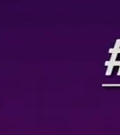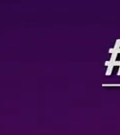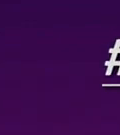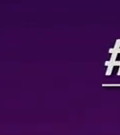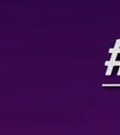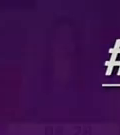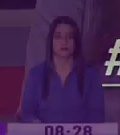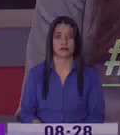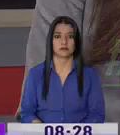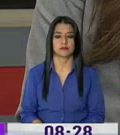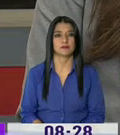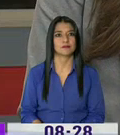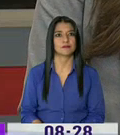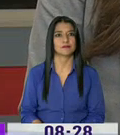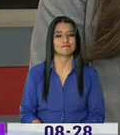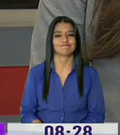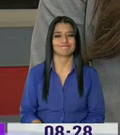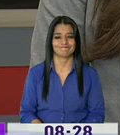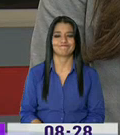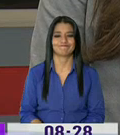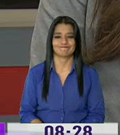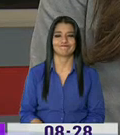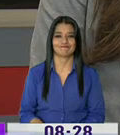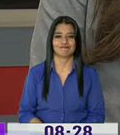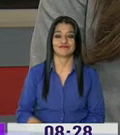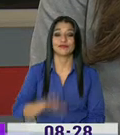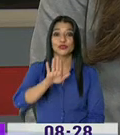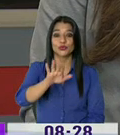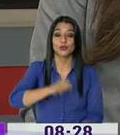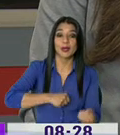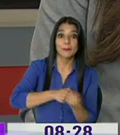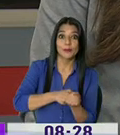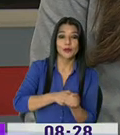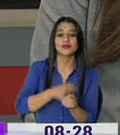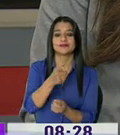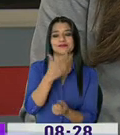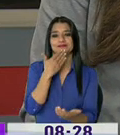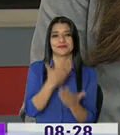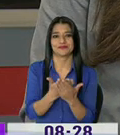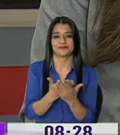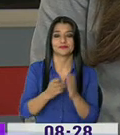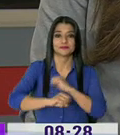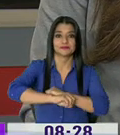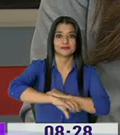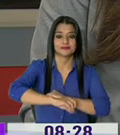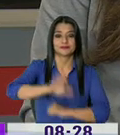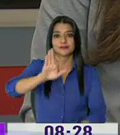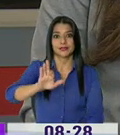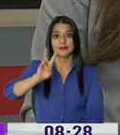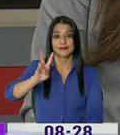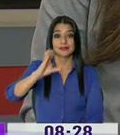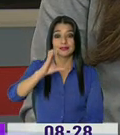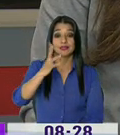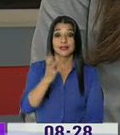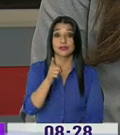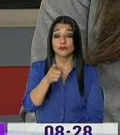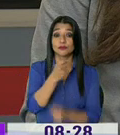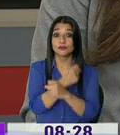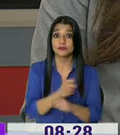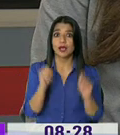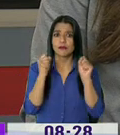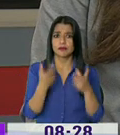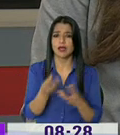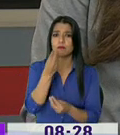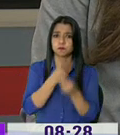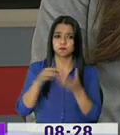ángeles, dan su vida por cumplir. Gracias a su colaboración, amigos televidentes, la campaña TVC Te Quiere a Salvo logró entregar kits